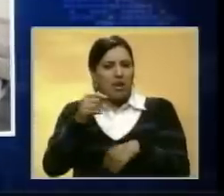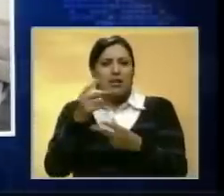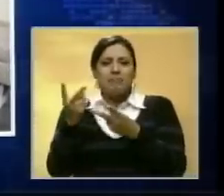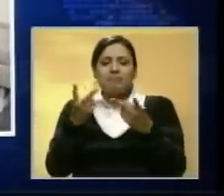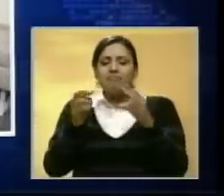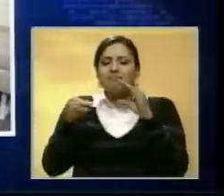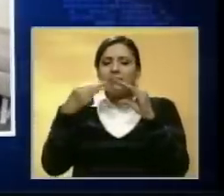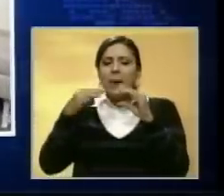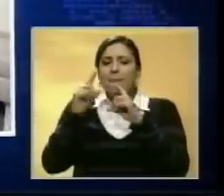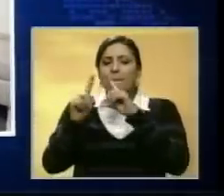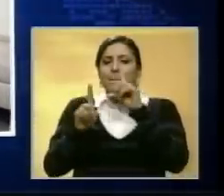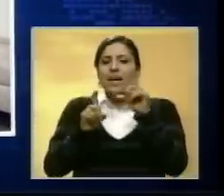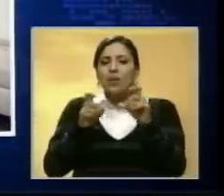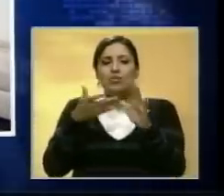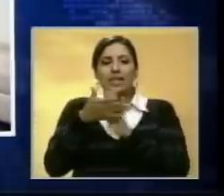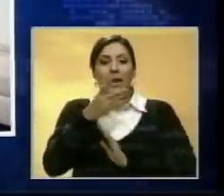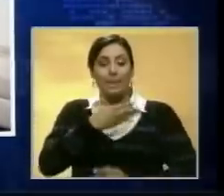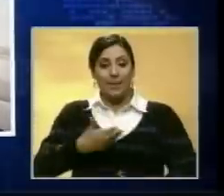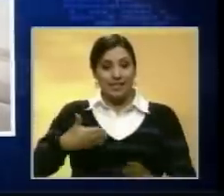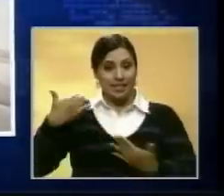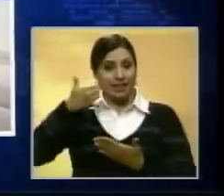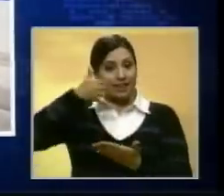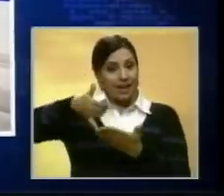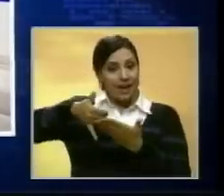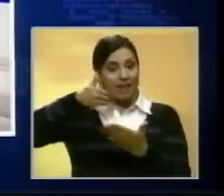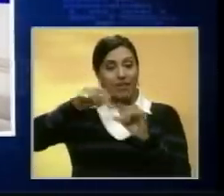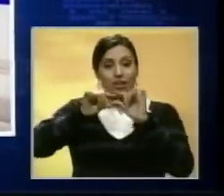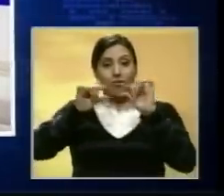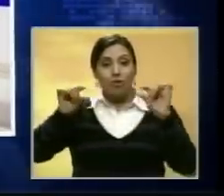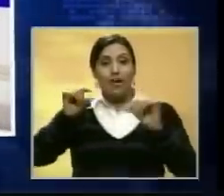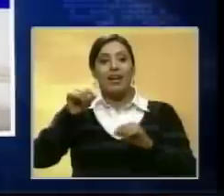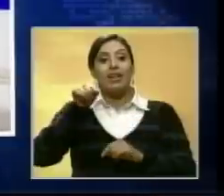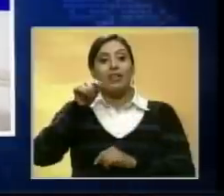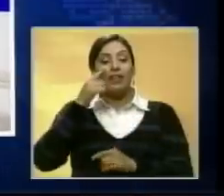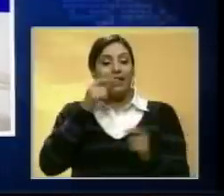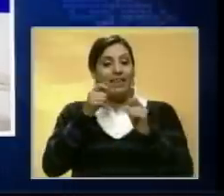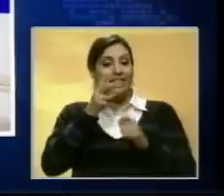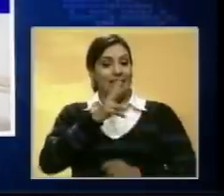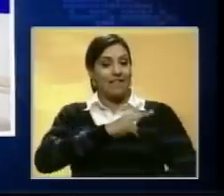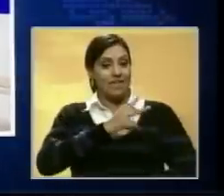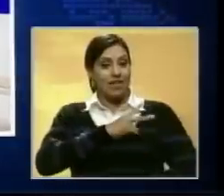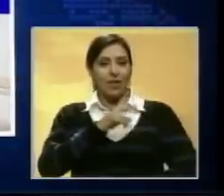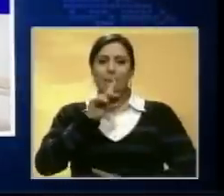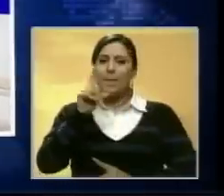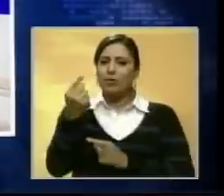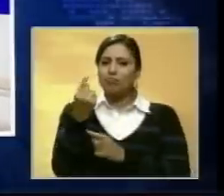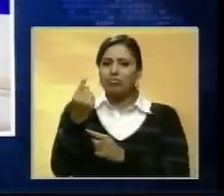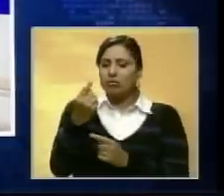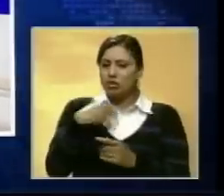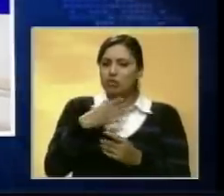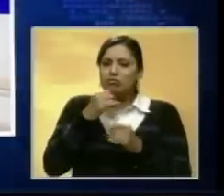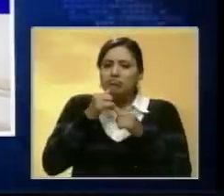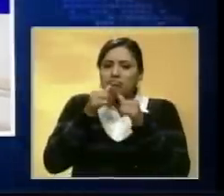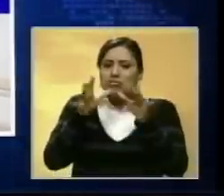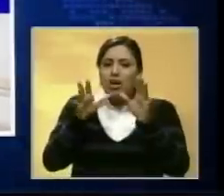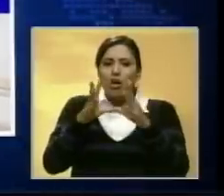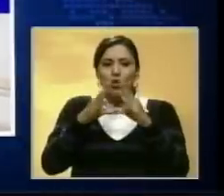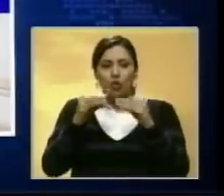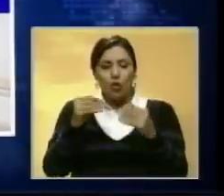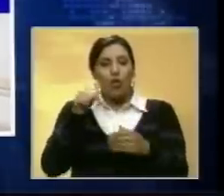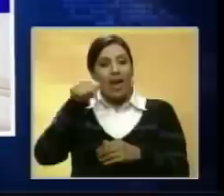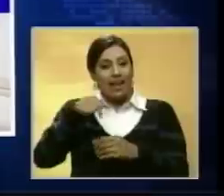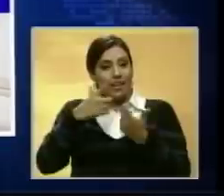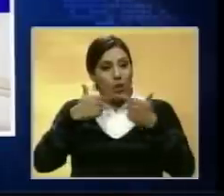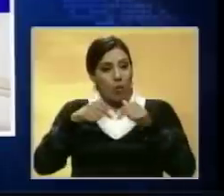enviando sus preguntas al presidente de la CanTV con la etiqueta Entrevista Bebé. Pregunten todo lo que quieran, nosotros les formulamos las preguntas. Ya está aquí